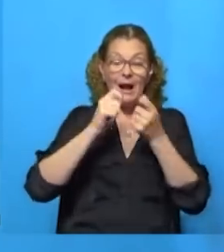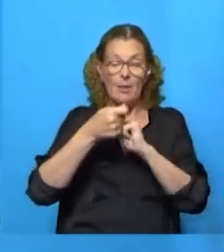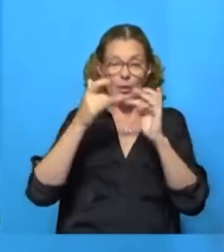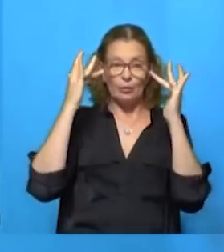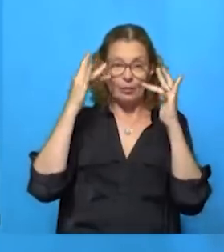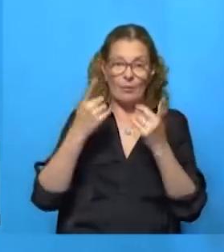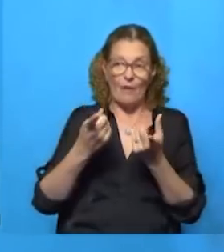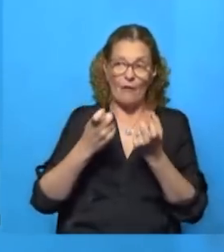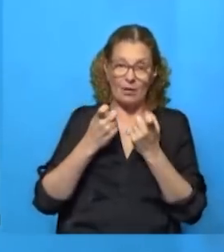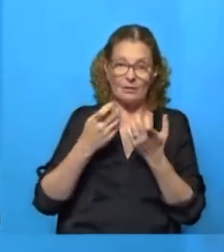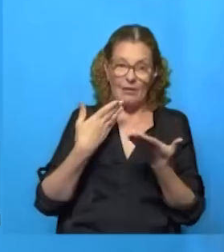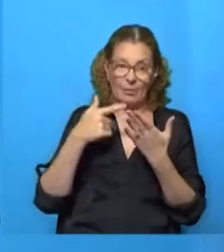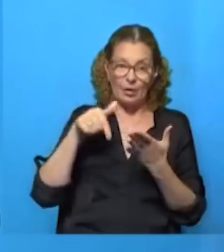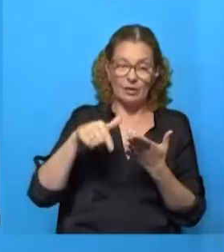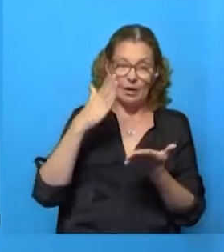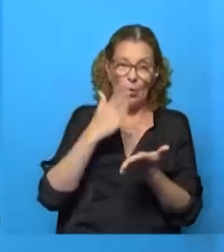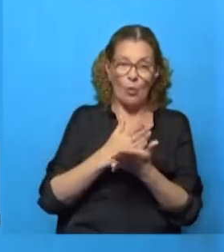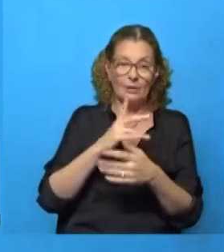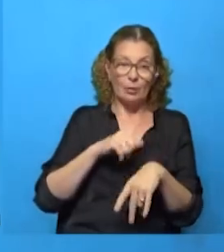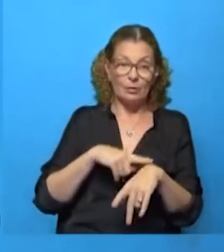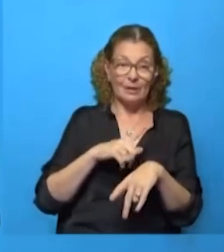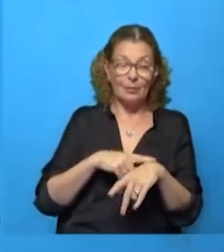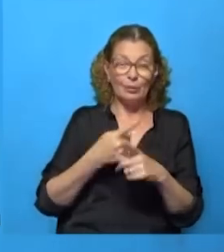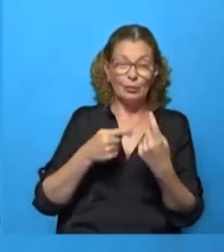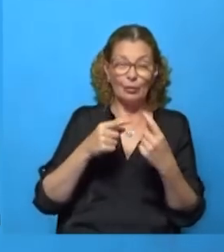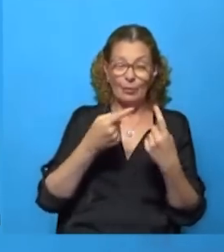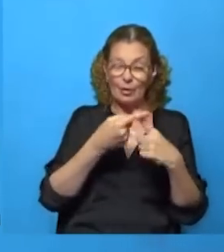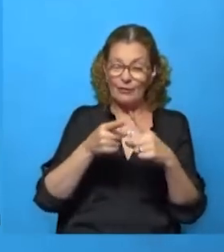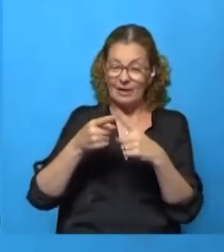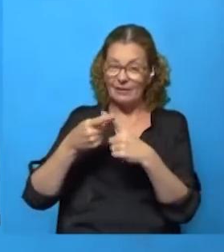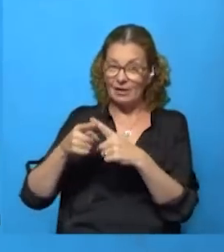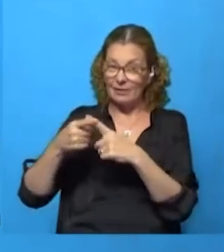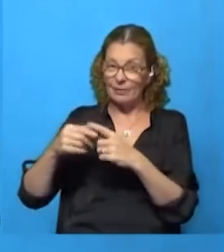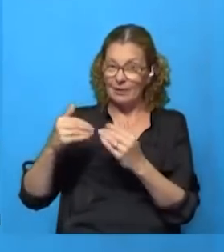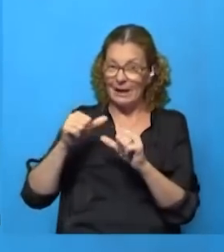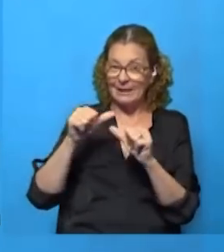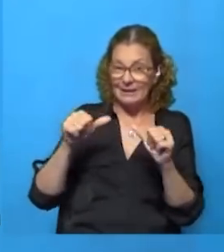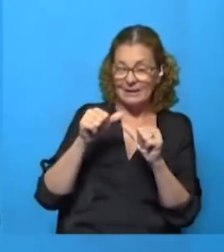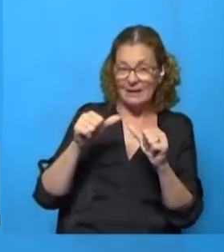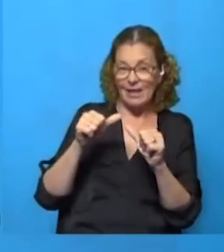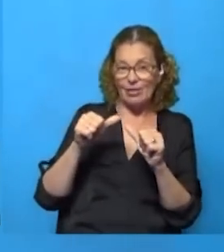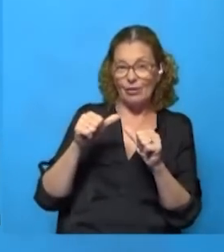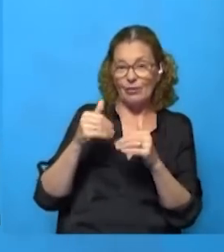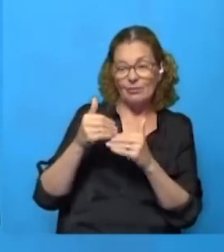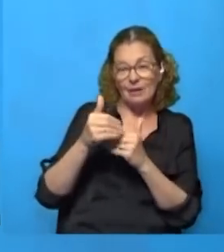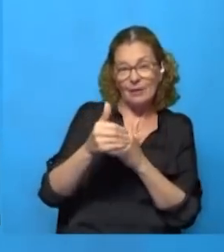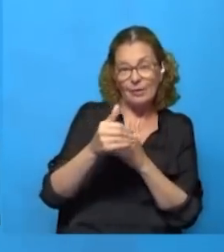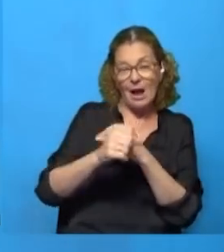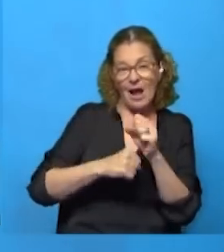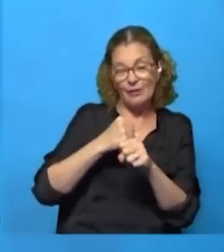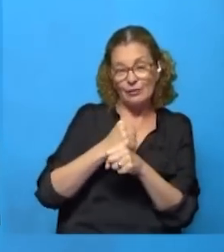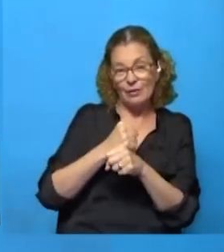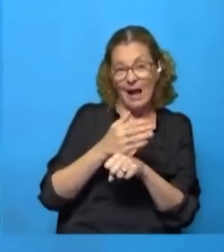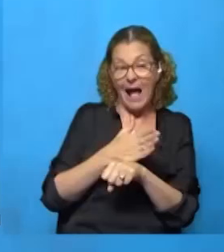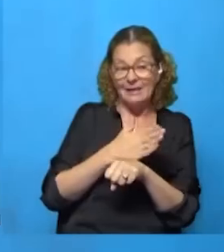más fuertemente en este último tiempo entonces son todos fenómenos que se van produciendo a lo largo del año antes